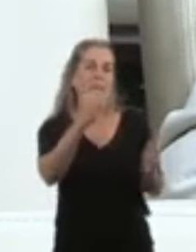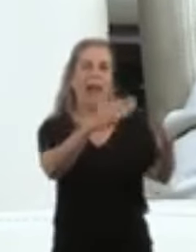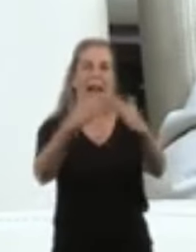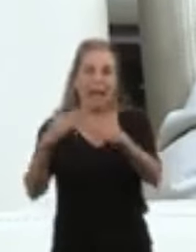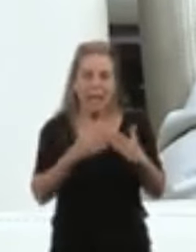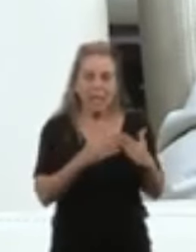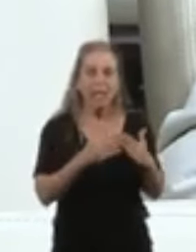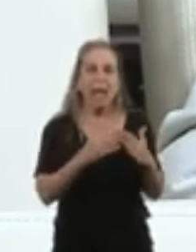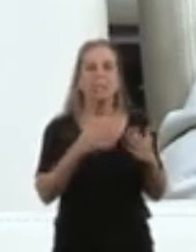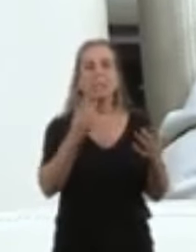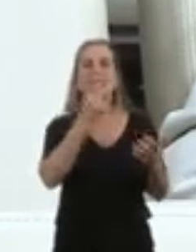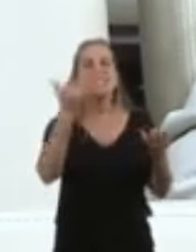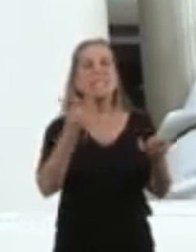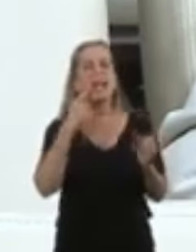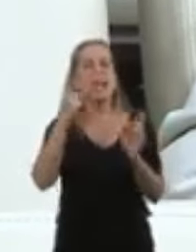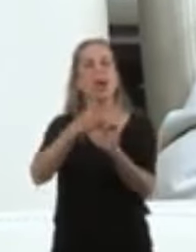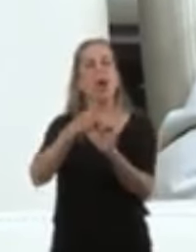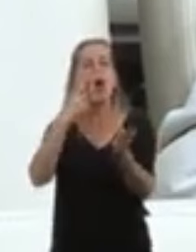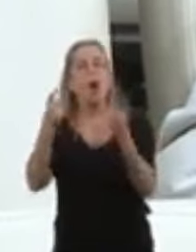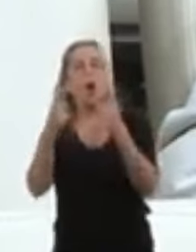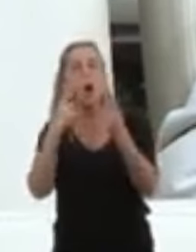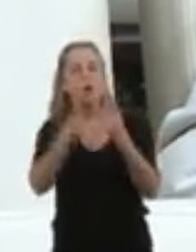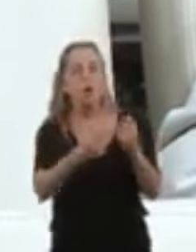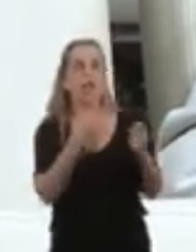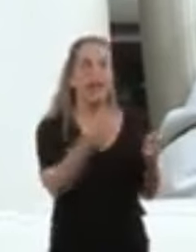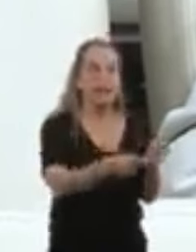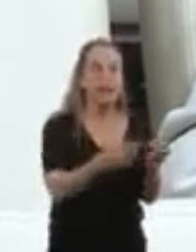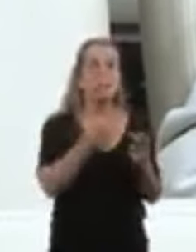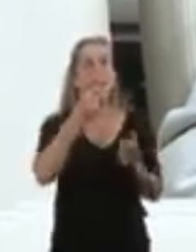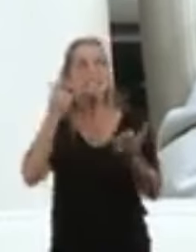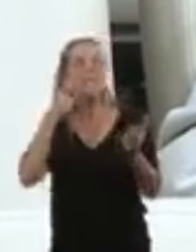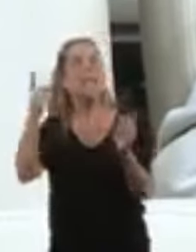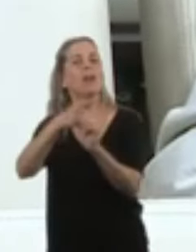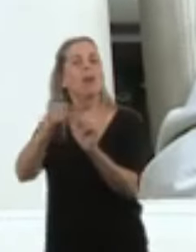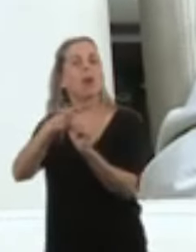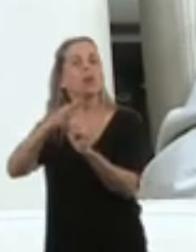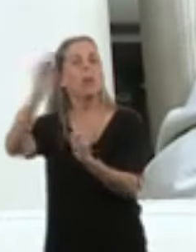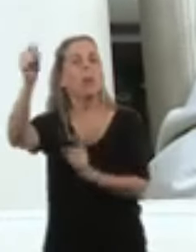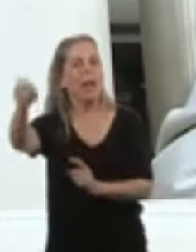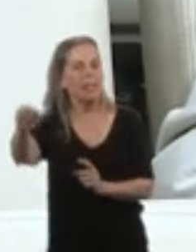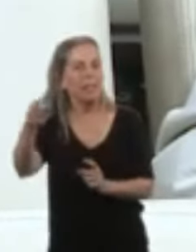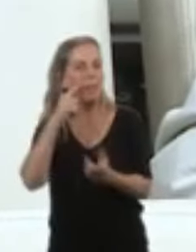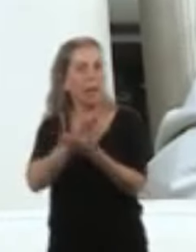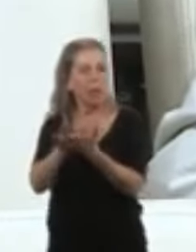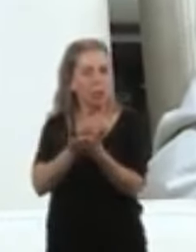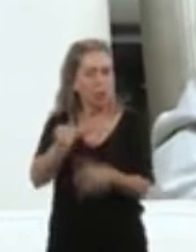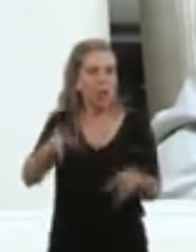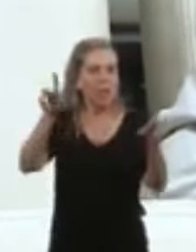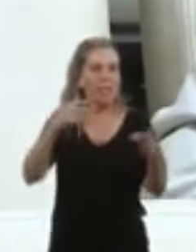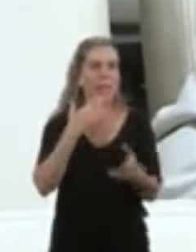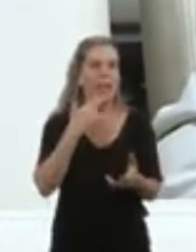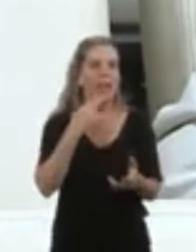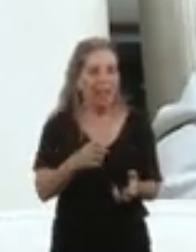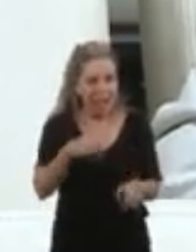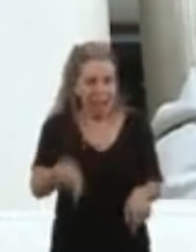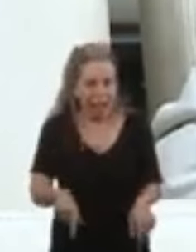gestiones con Brasil para importar supuestamente el faltante que habría Y por último